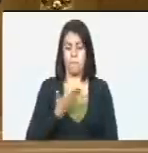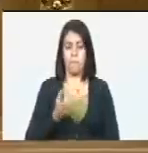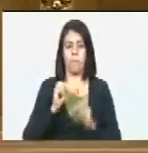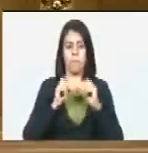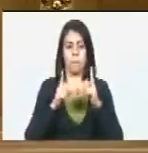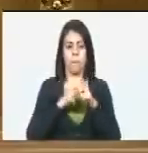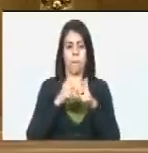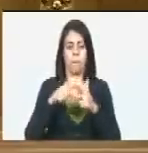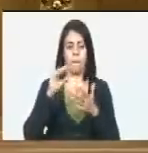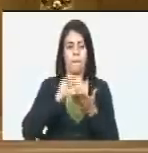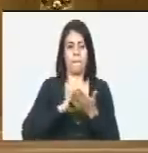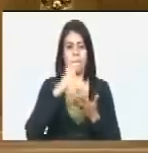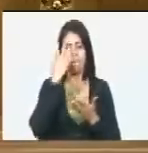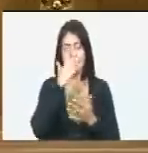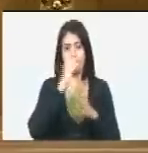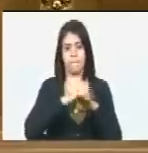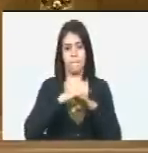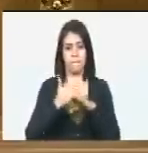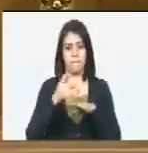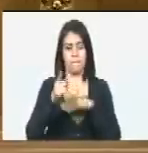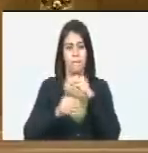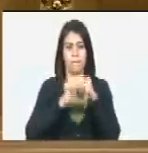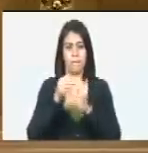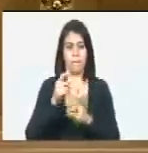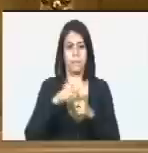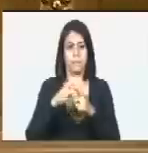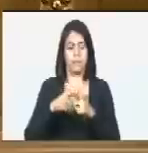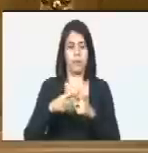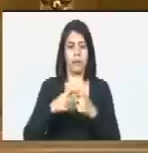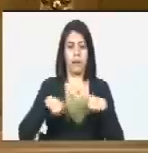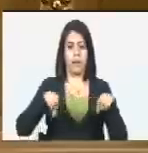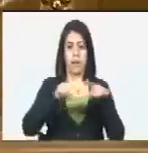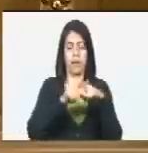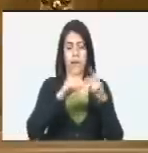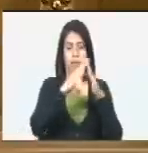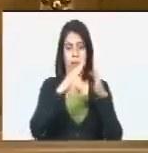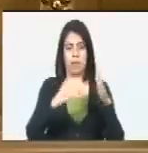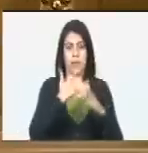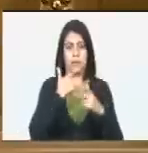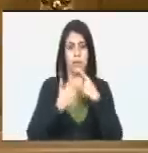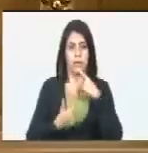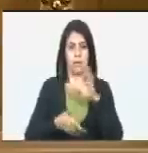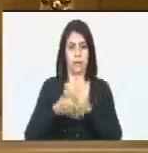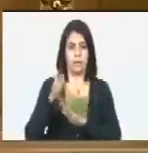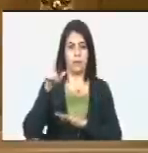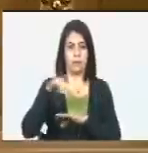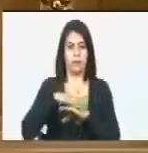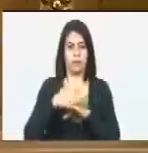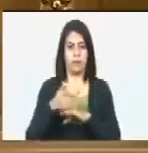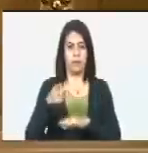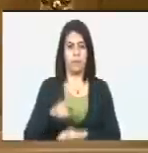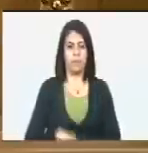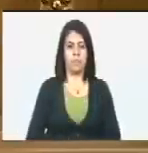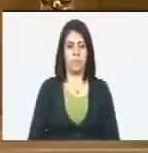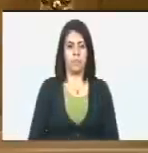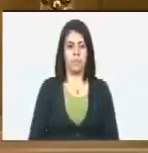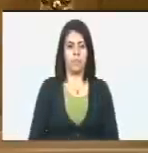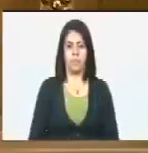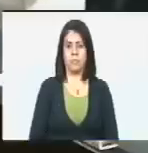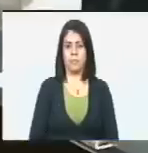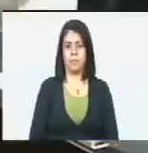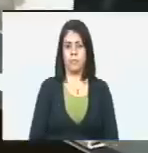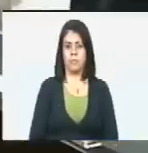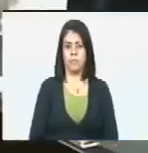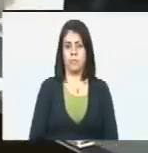incierta de bombardeo del palacio. Chávez se fue a el Fuerte Tiuna y